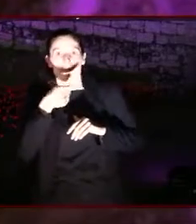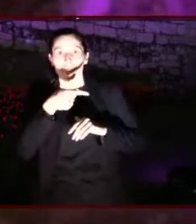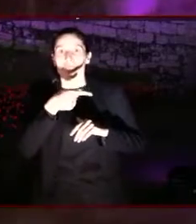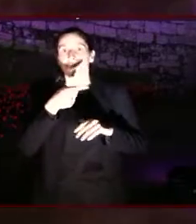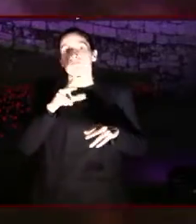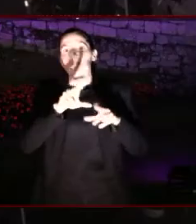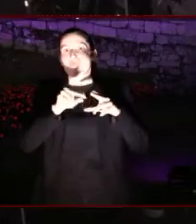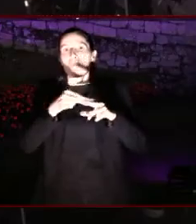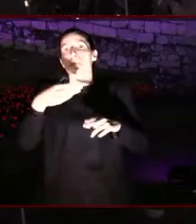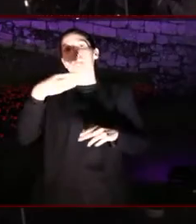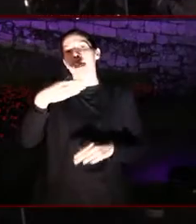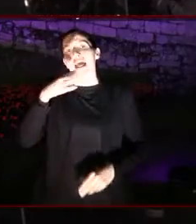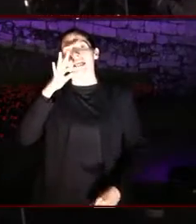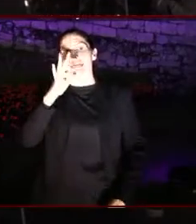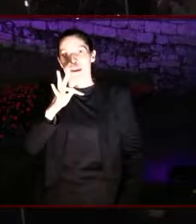BT.